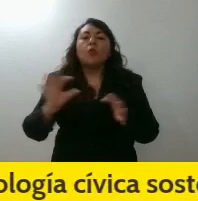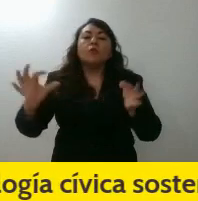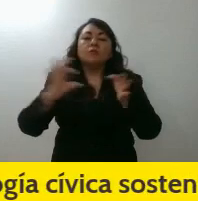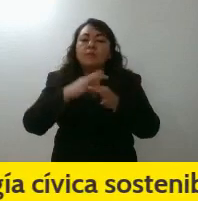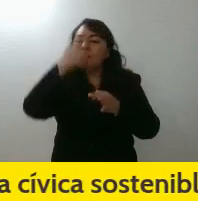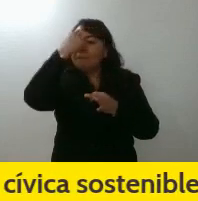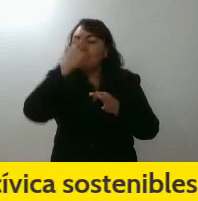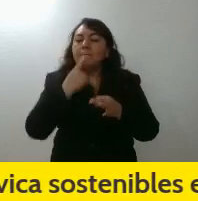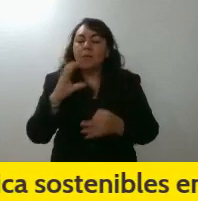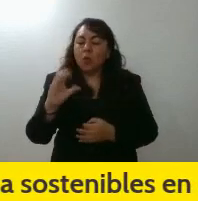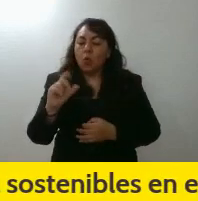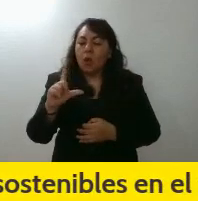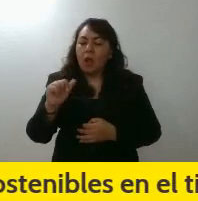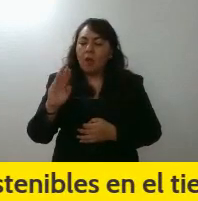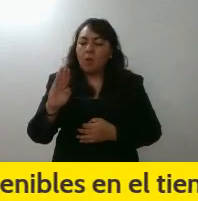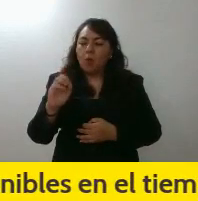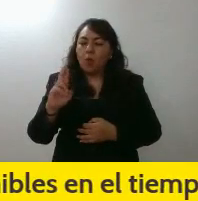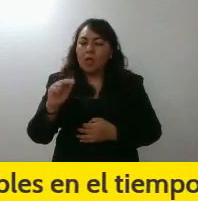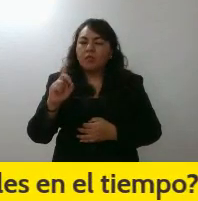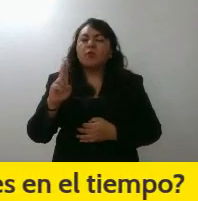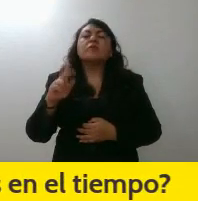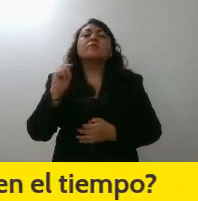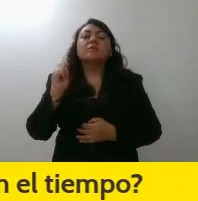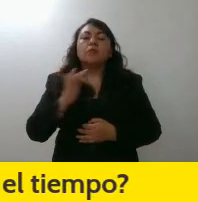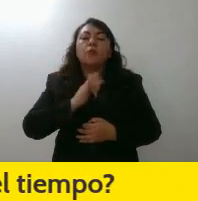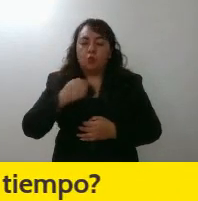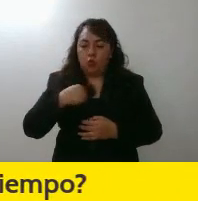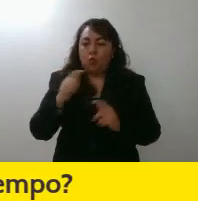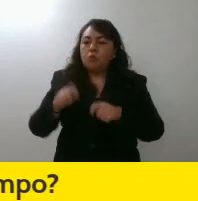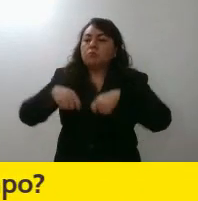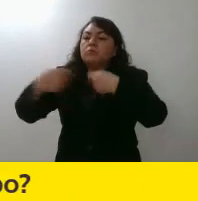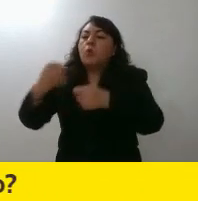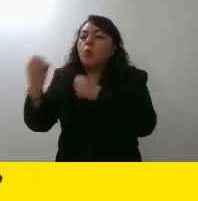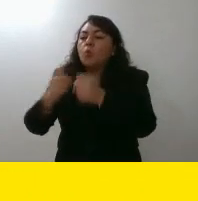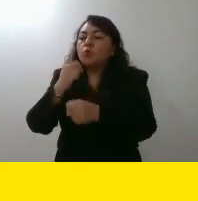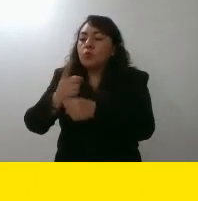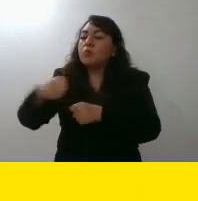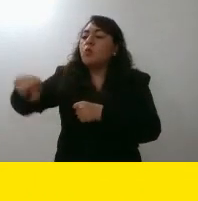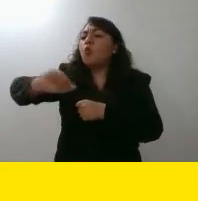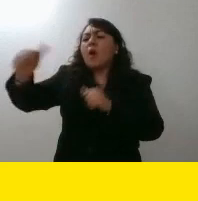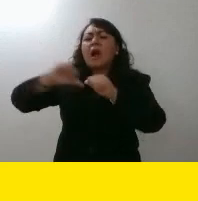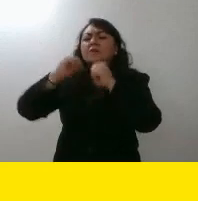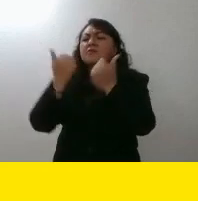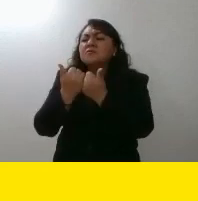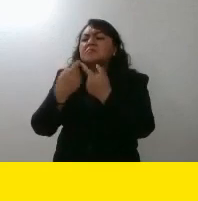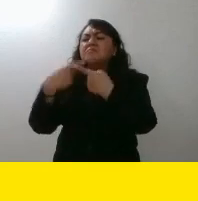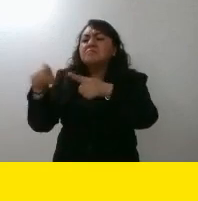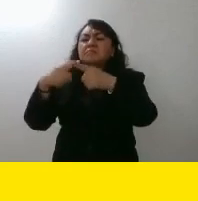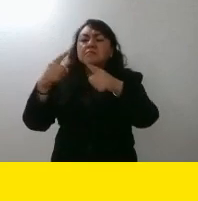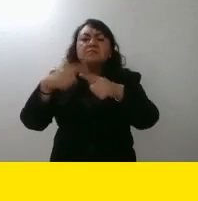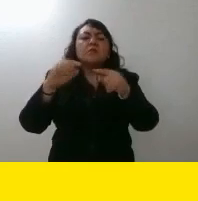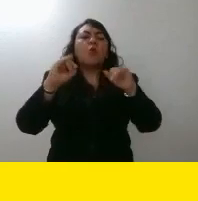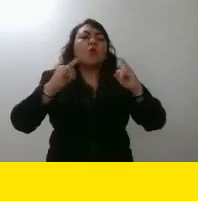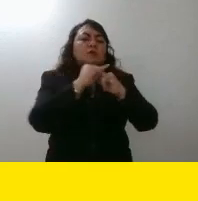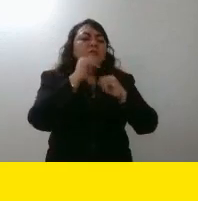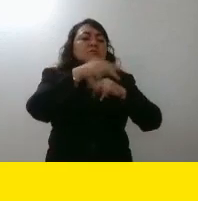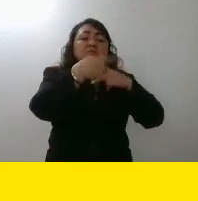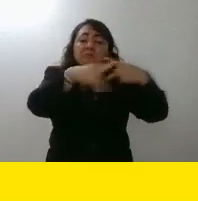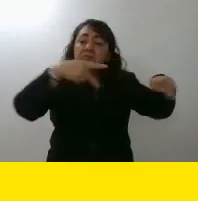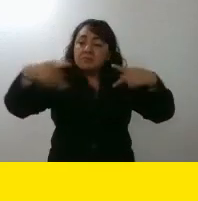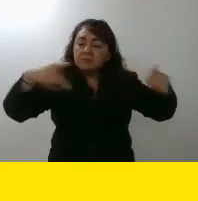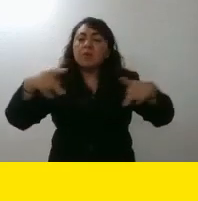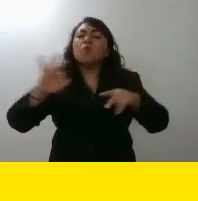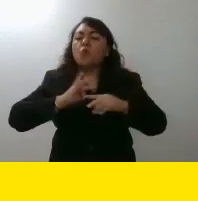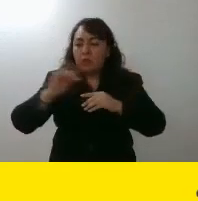colaborador, que es darle la posibilidad a gente que pertenece a otras organizaciones sociales o instituciones